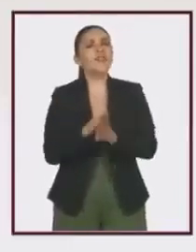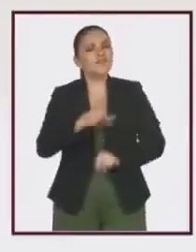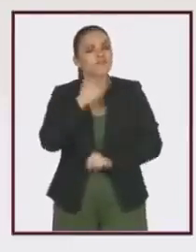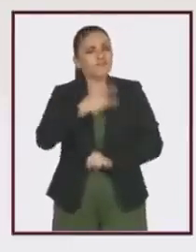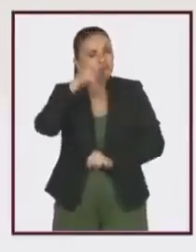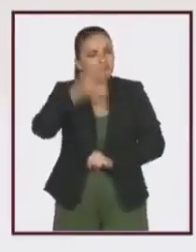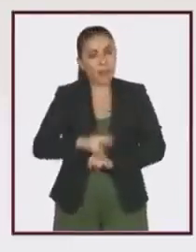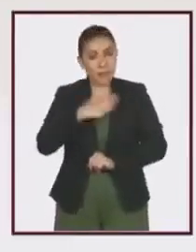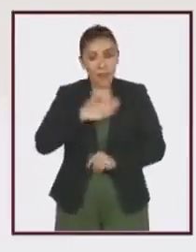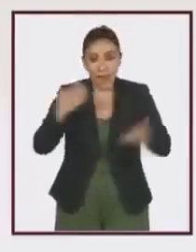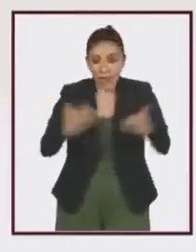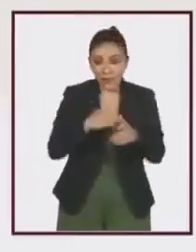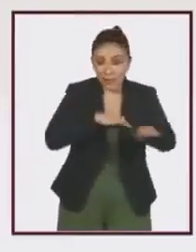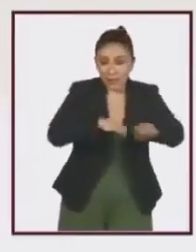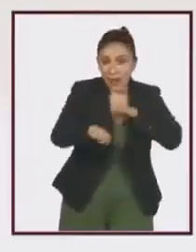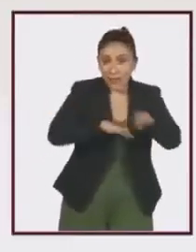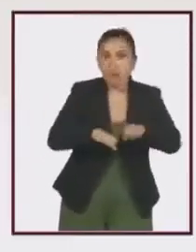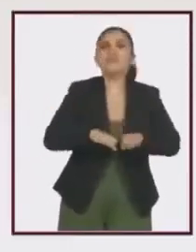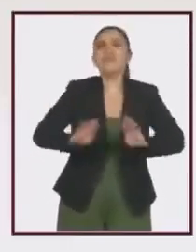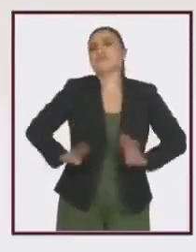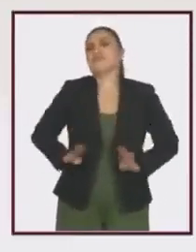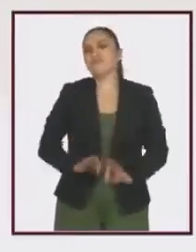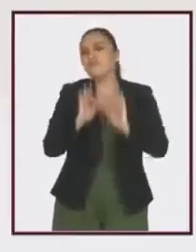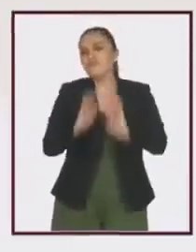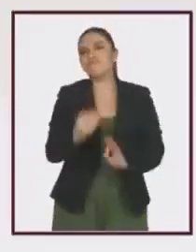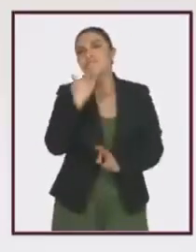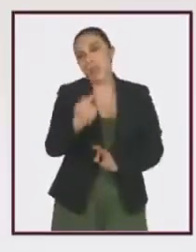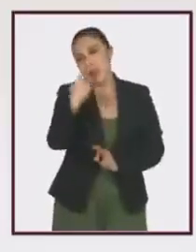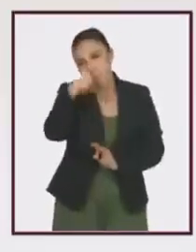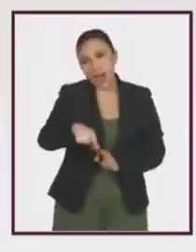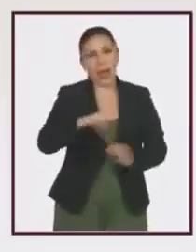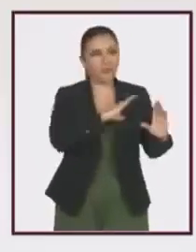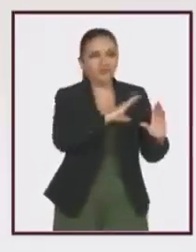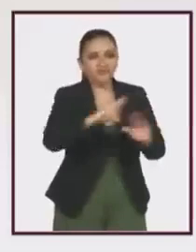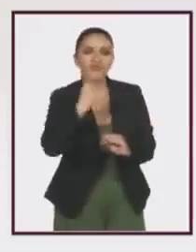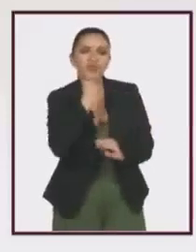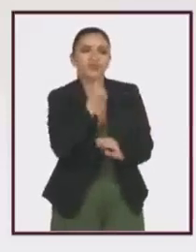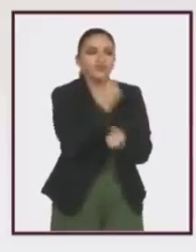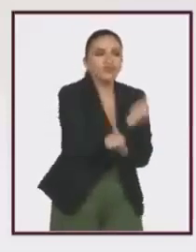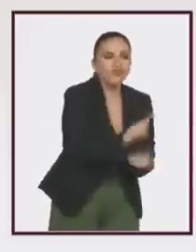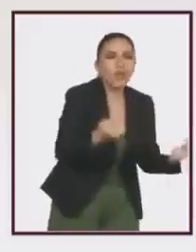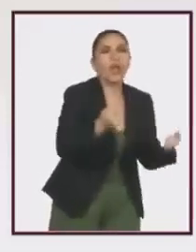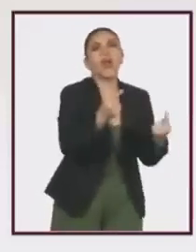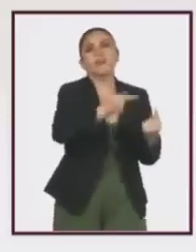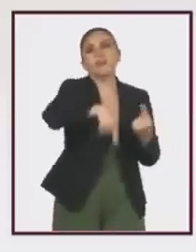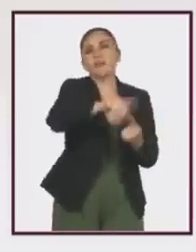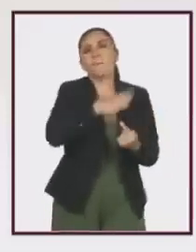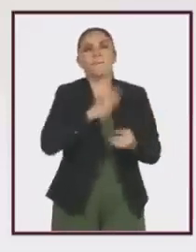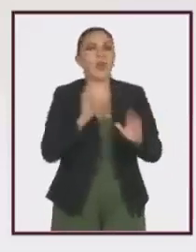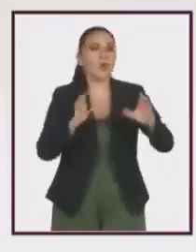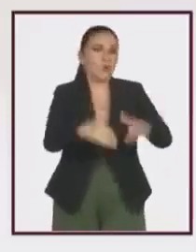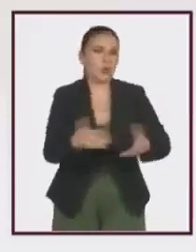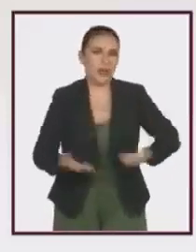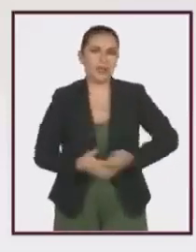que están haciendo es pertinente para los niños y las comunidades en las cuales trabajan.